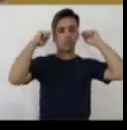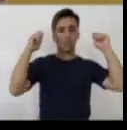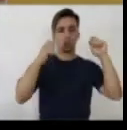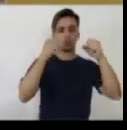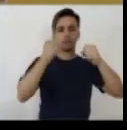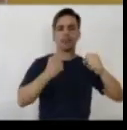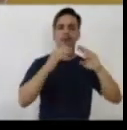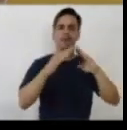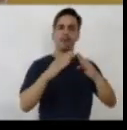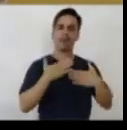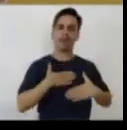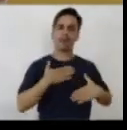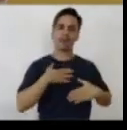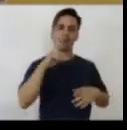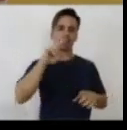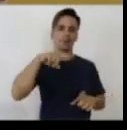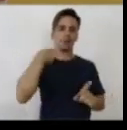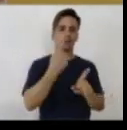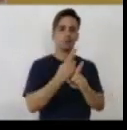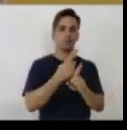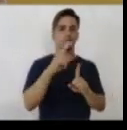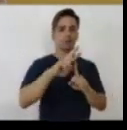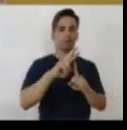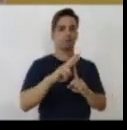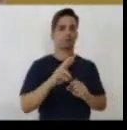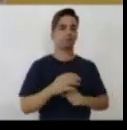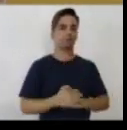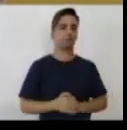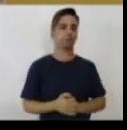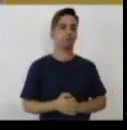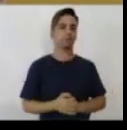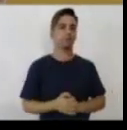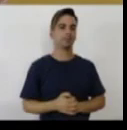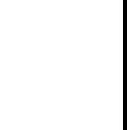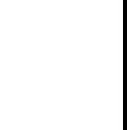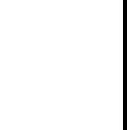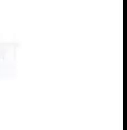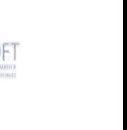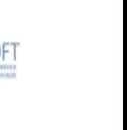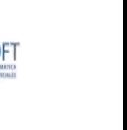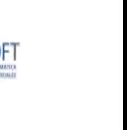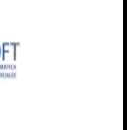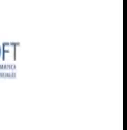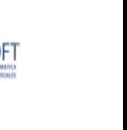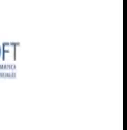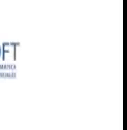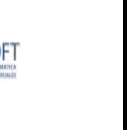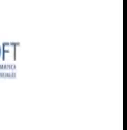nasobuco, y quédense en casa para vernos el próximo encuentro.